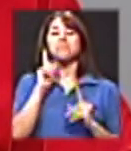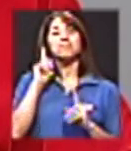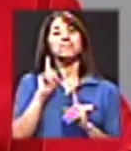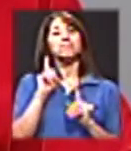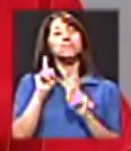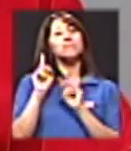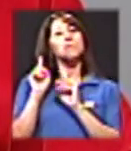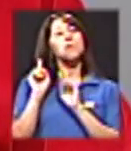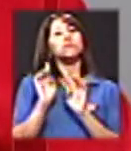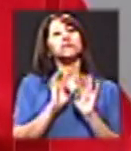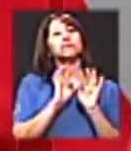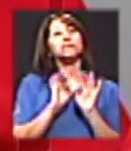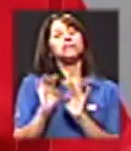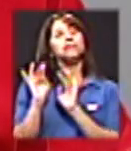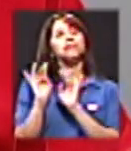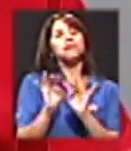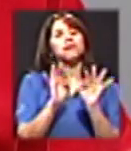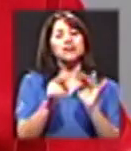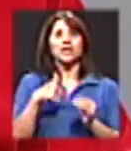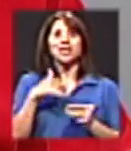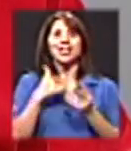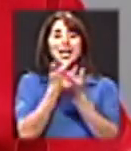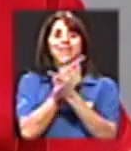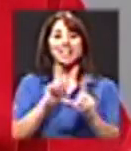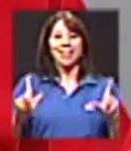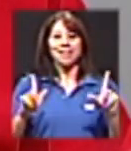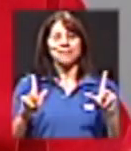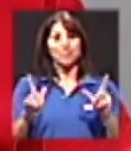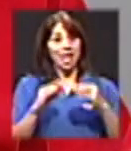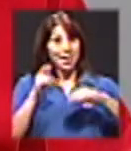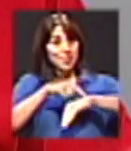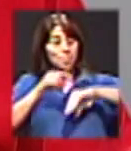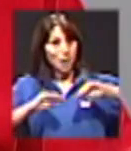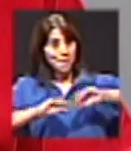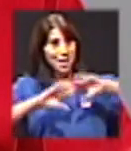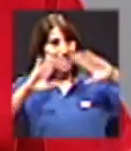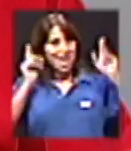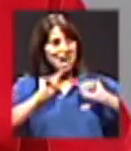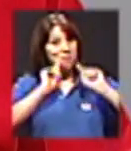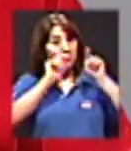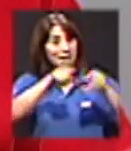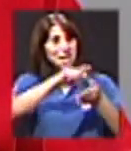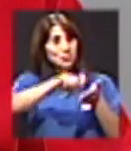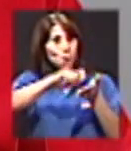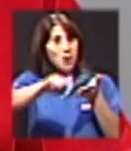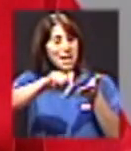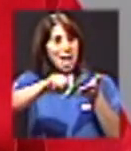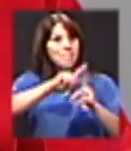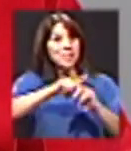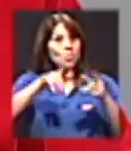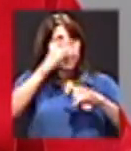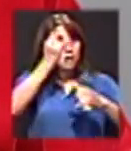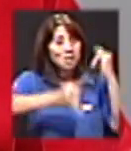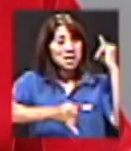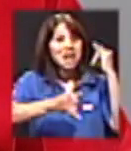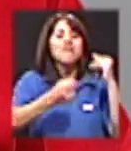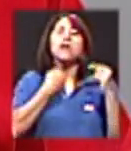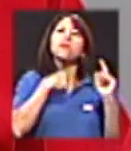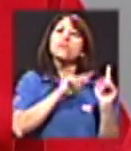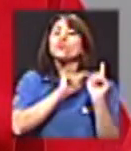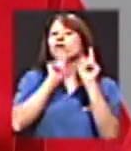momento, ¿verdad? O sea, sí me dejaban en la mañana en la escuela, pero luego uno se venía a la hora que saliera caminando por las calles con los